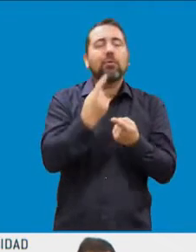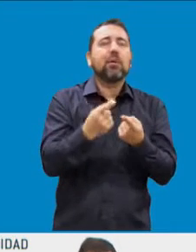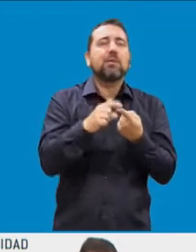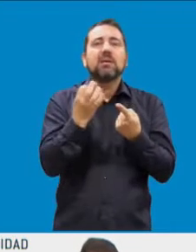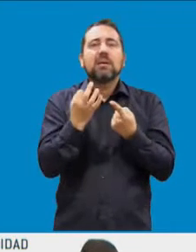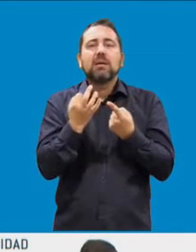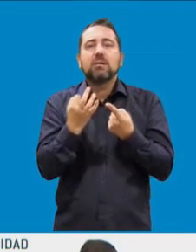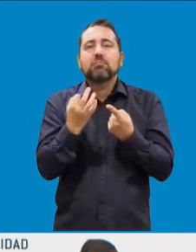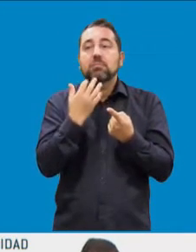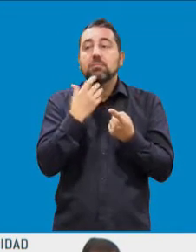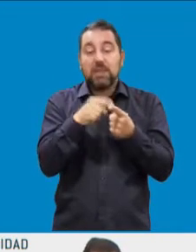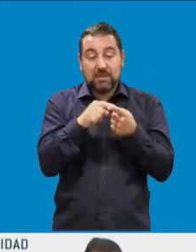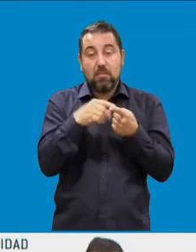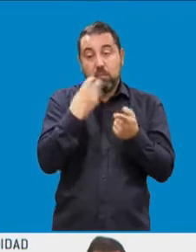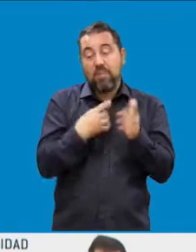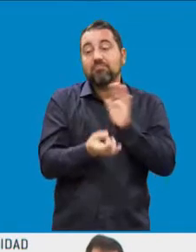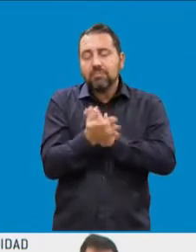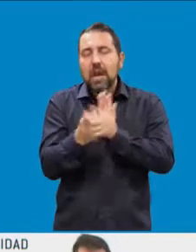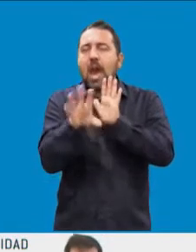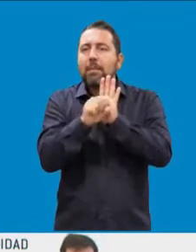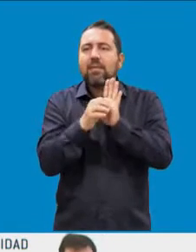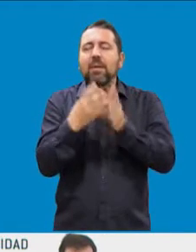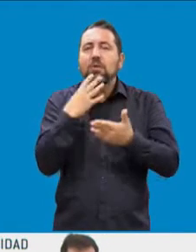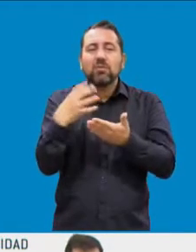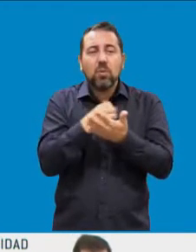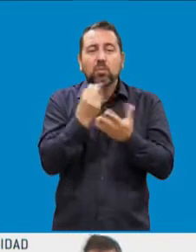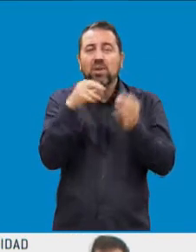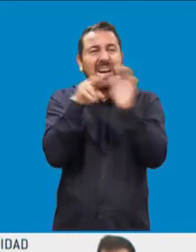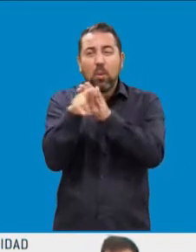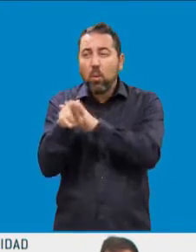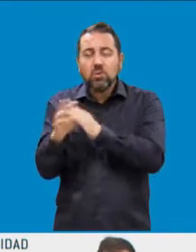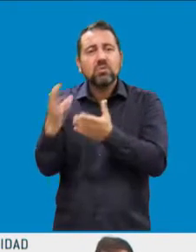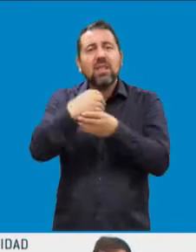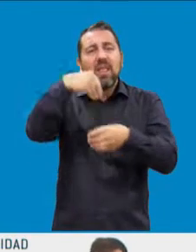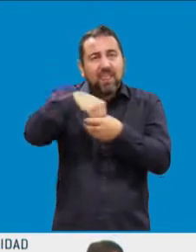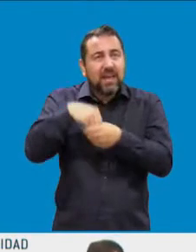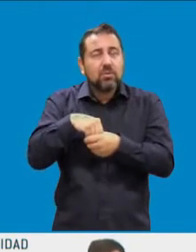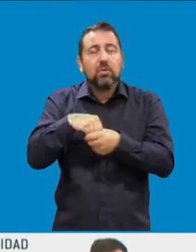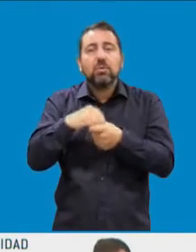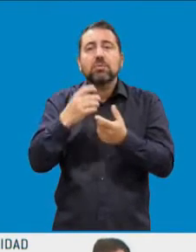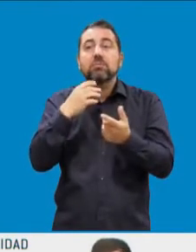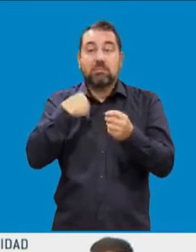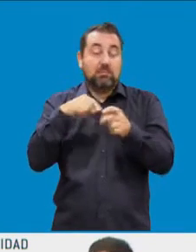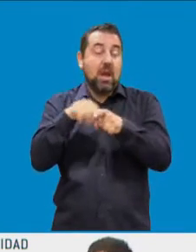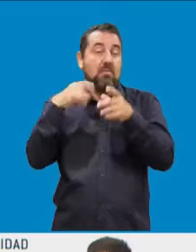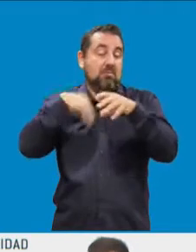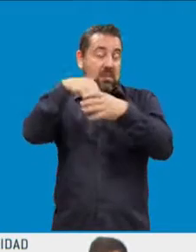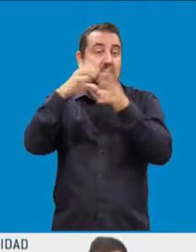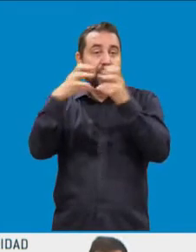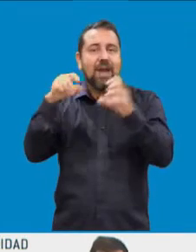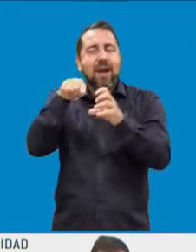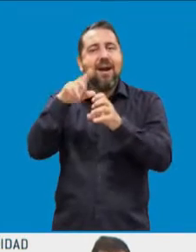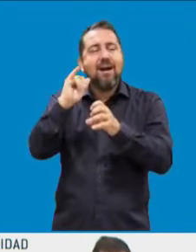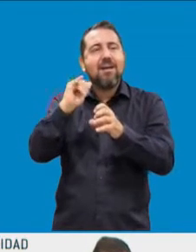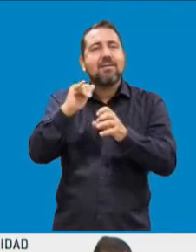la otra aplicación sería el desarrollo de una app que permitiera ver toda esta cantidad de recursos